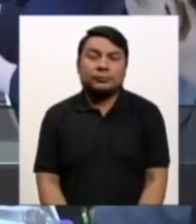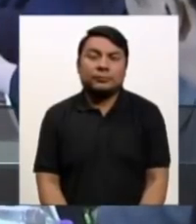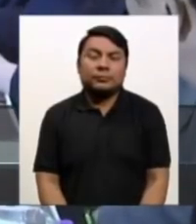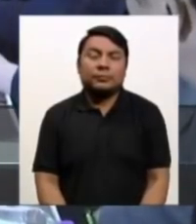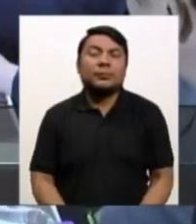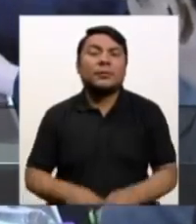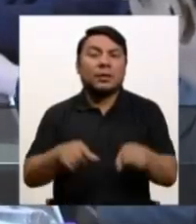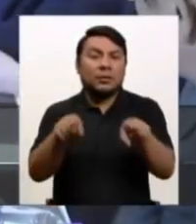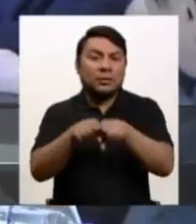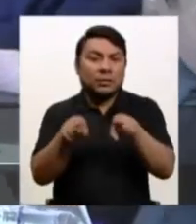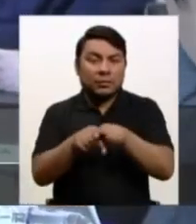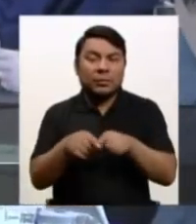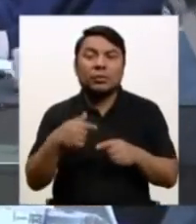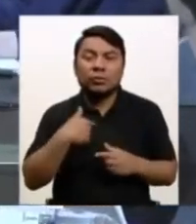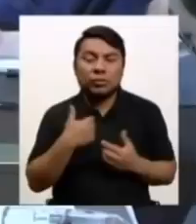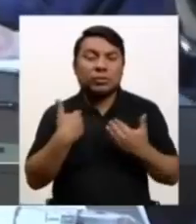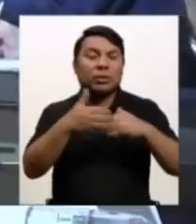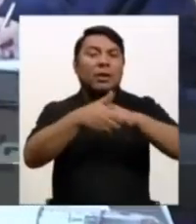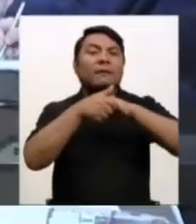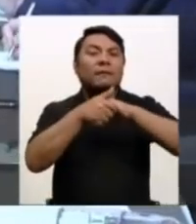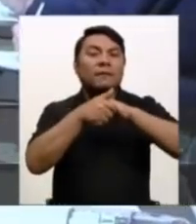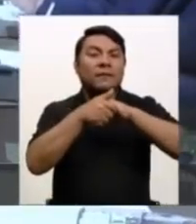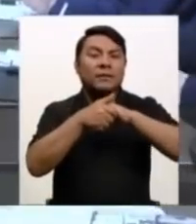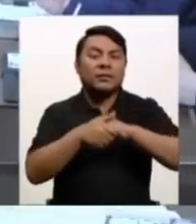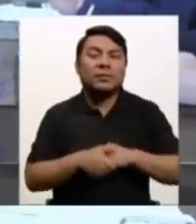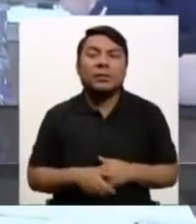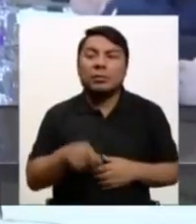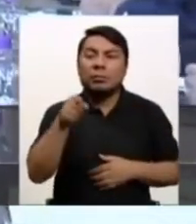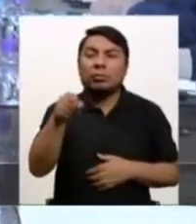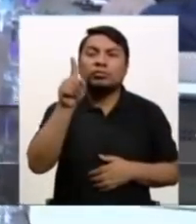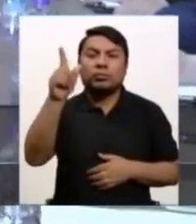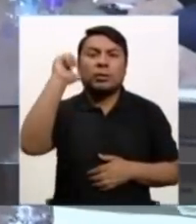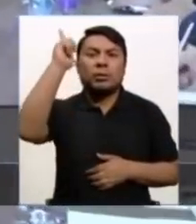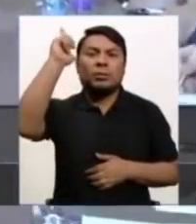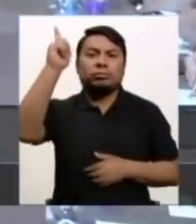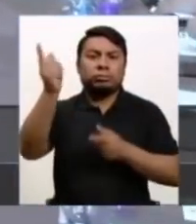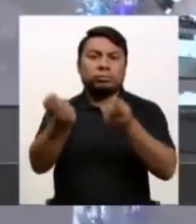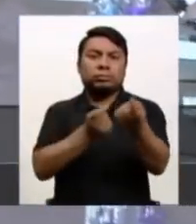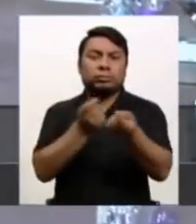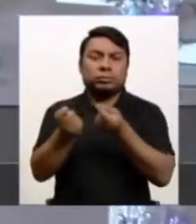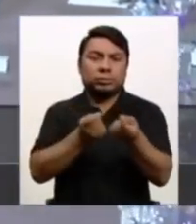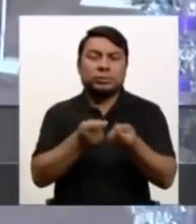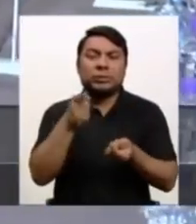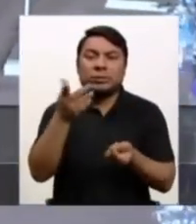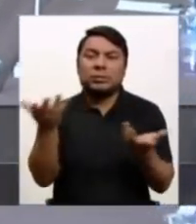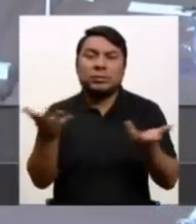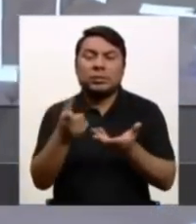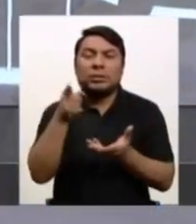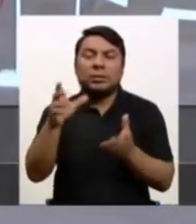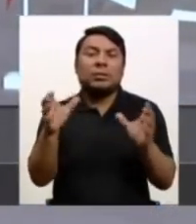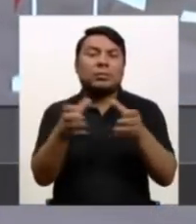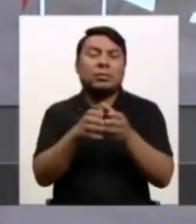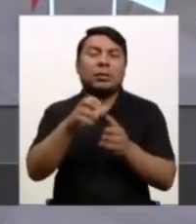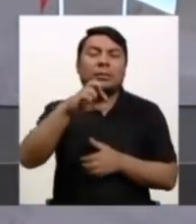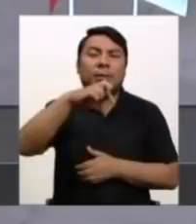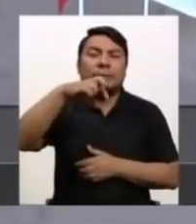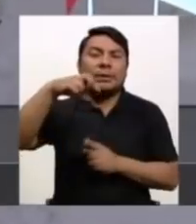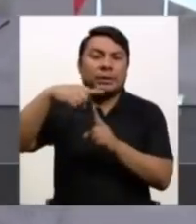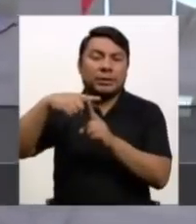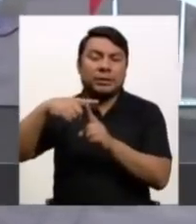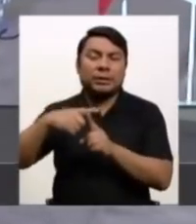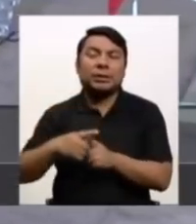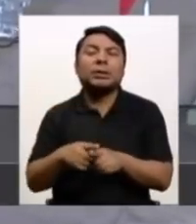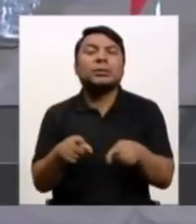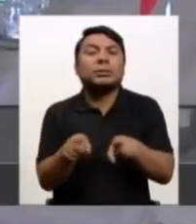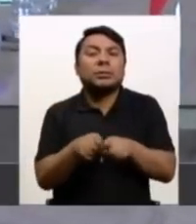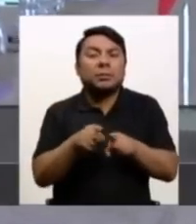Y también lo felicito por su liderazgo en el tema del TPP, el